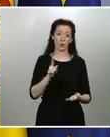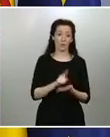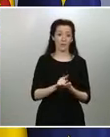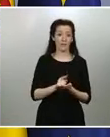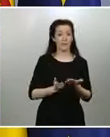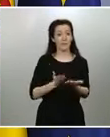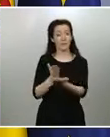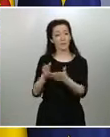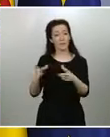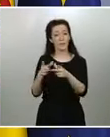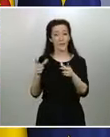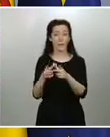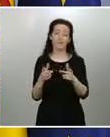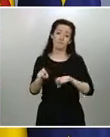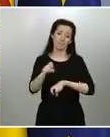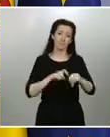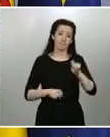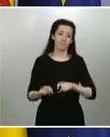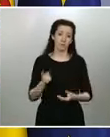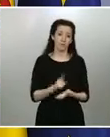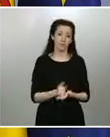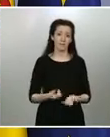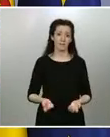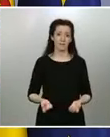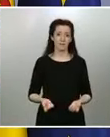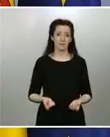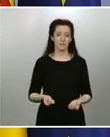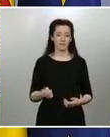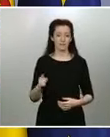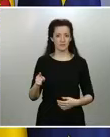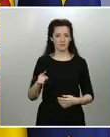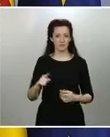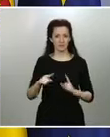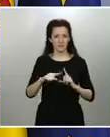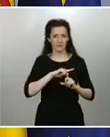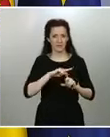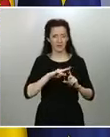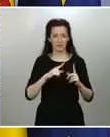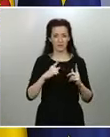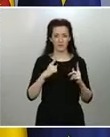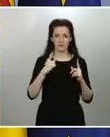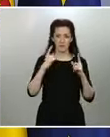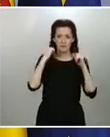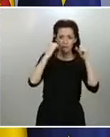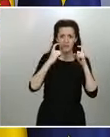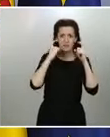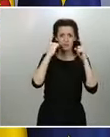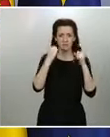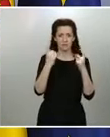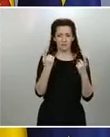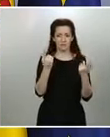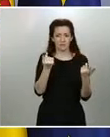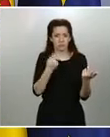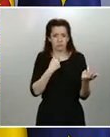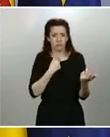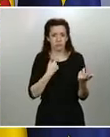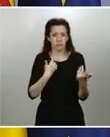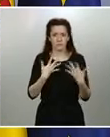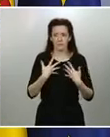su coste sus esperanzas la salud de sus allegados la vida misma de sus